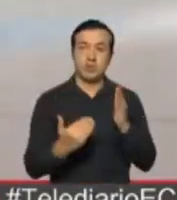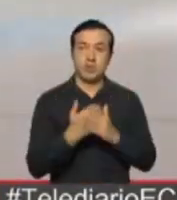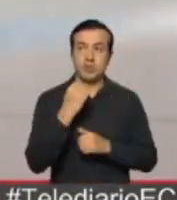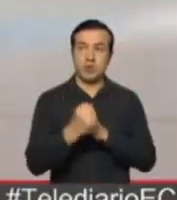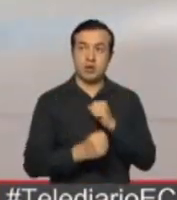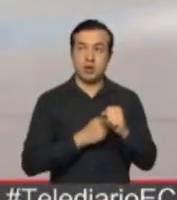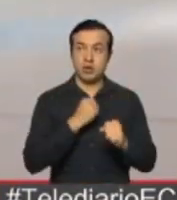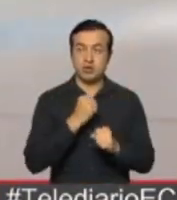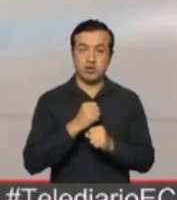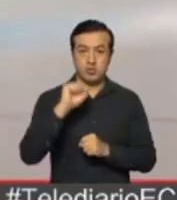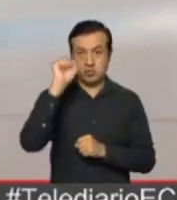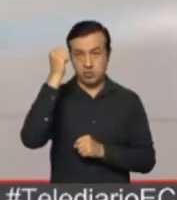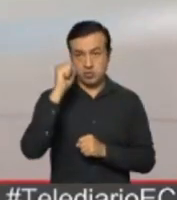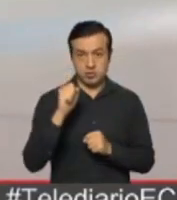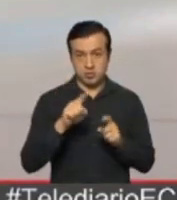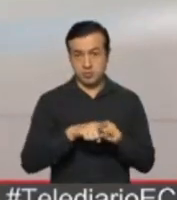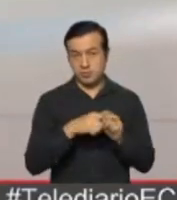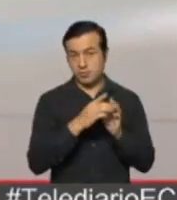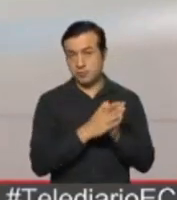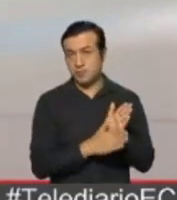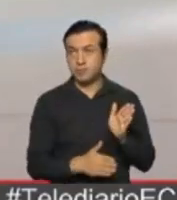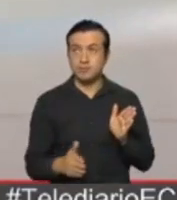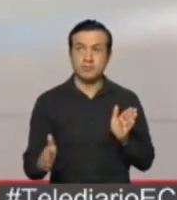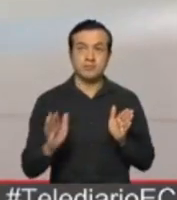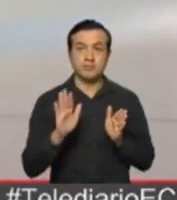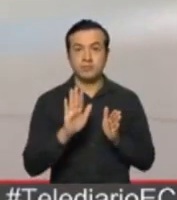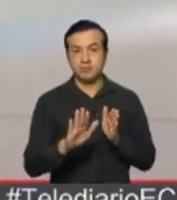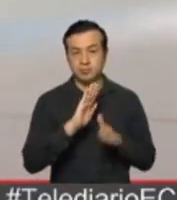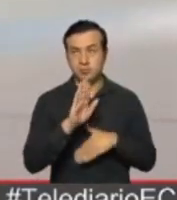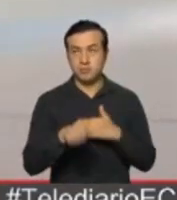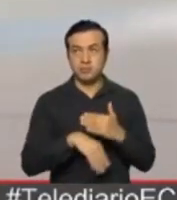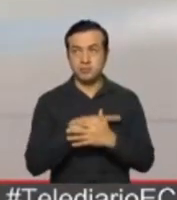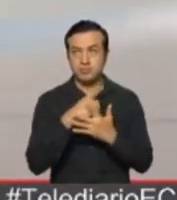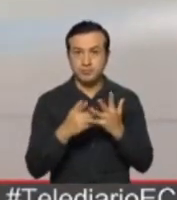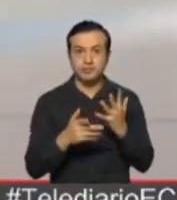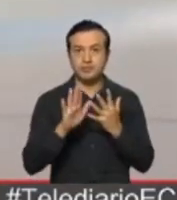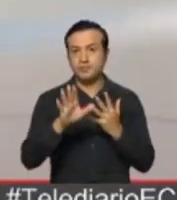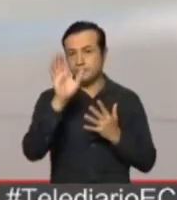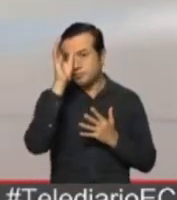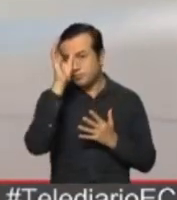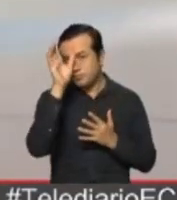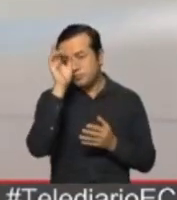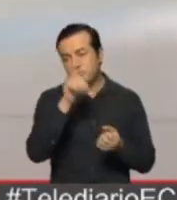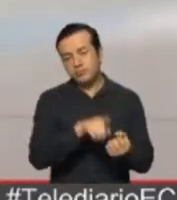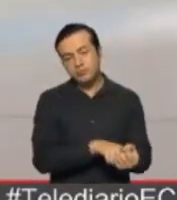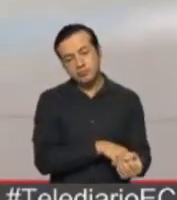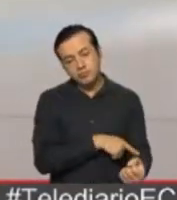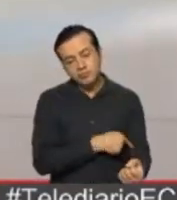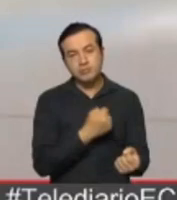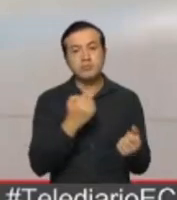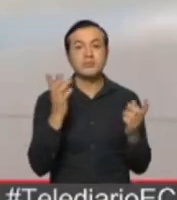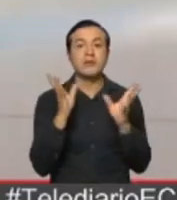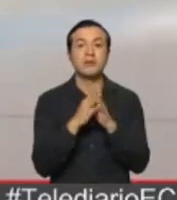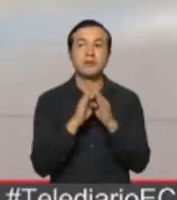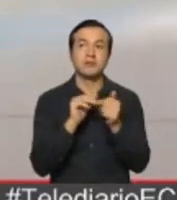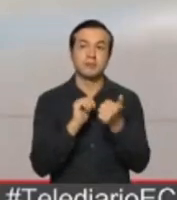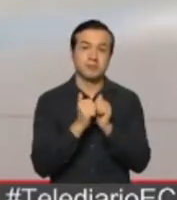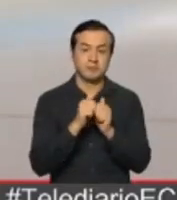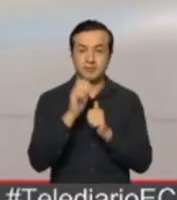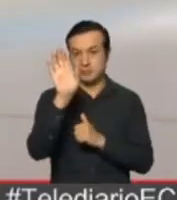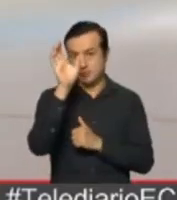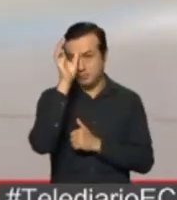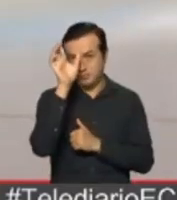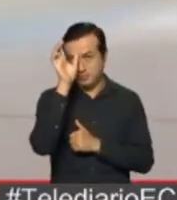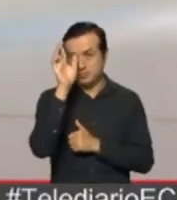año nuevo andino también entonces con su cultura con su tradición con eventos deportivos culturales